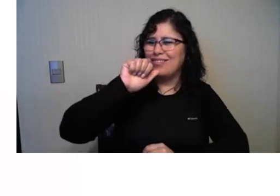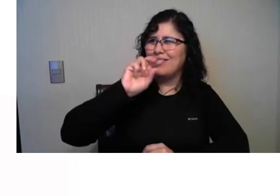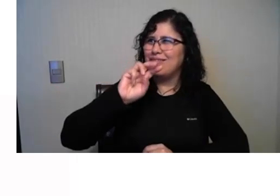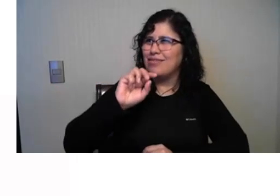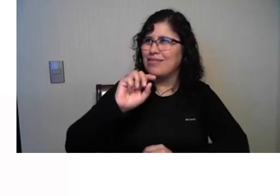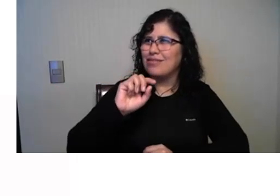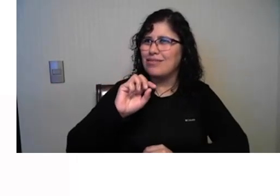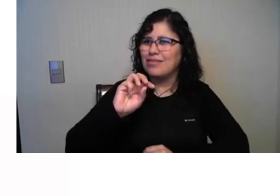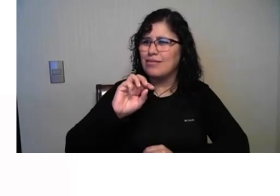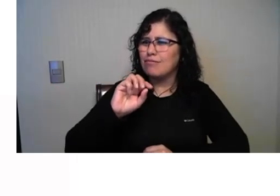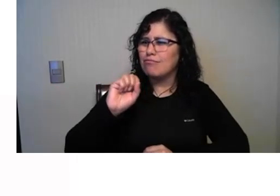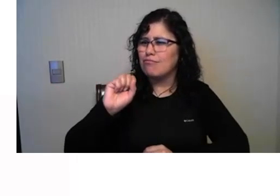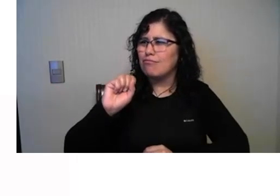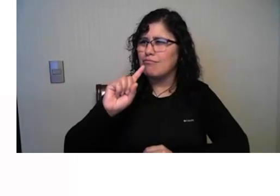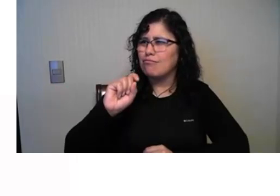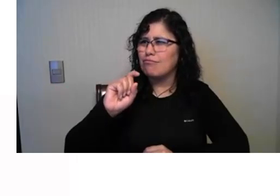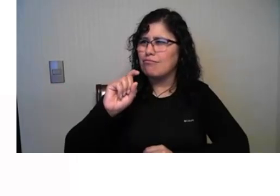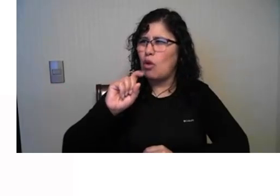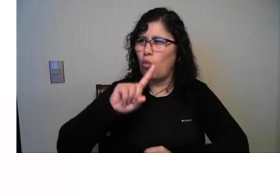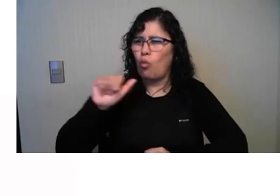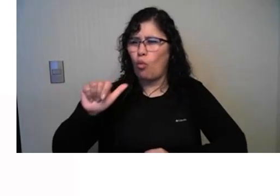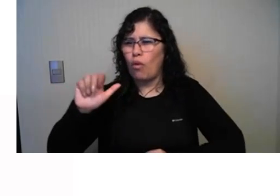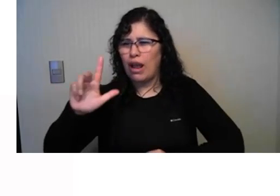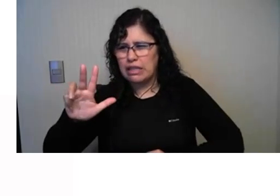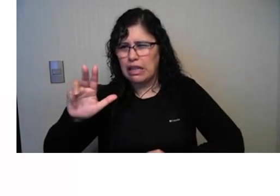Ya. Dame un segundo.